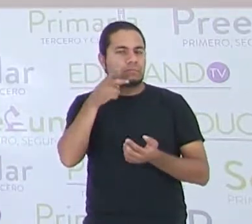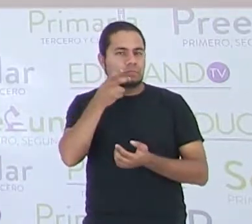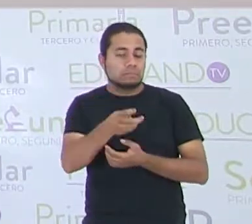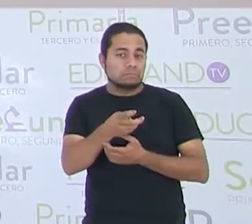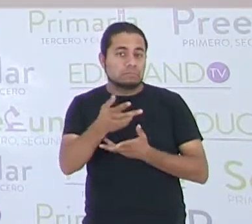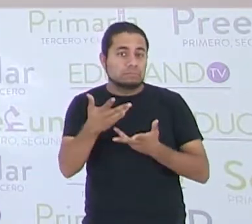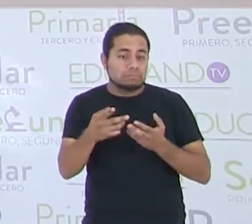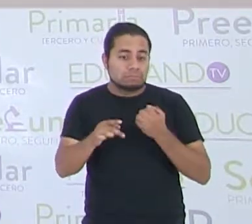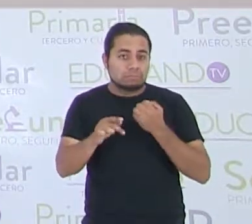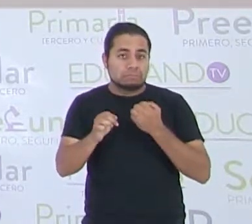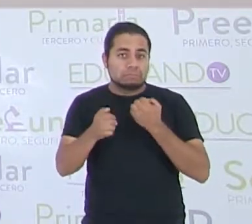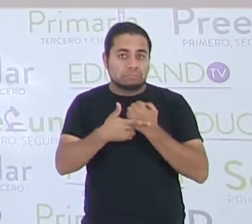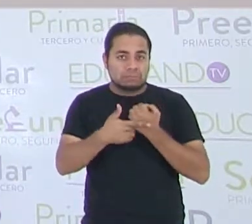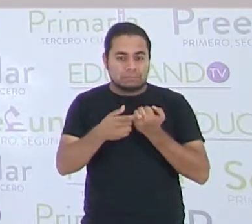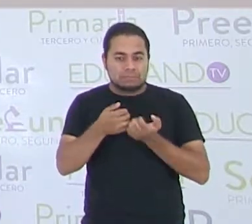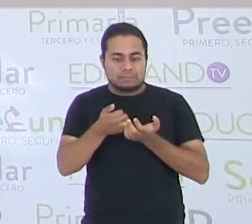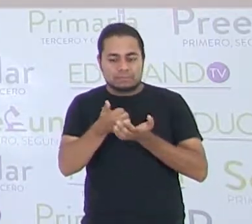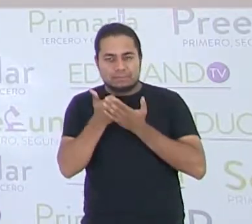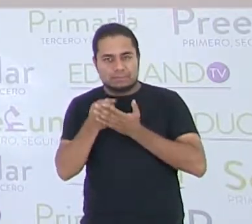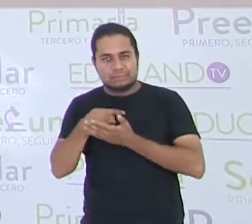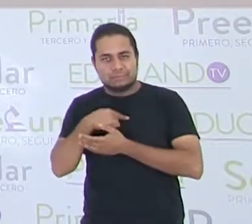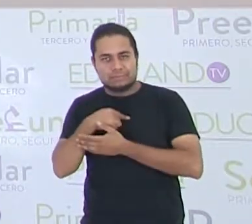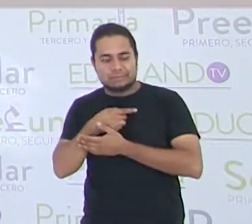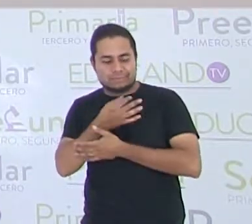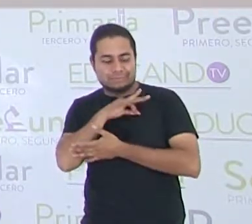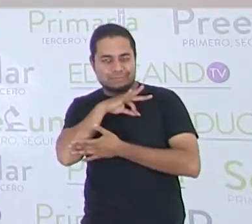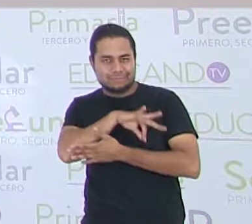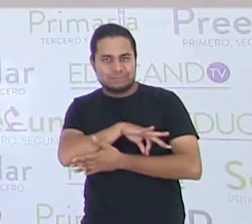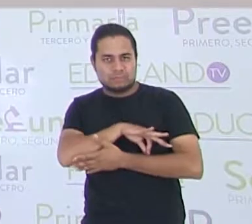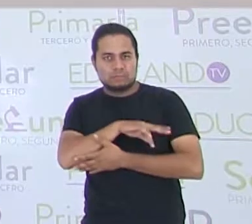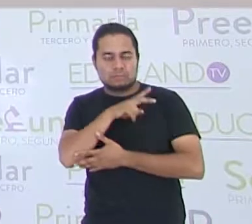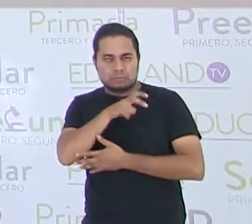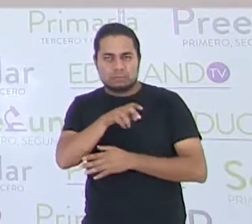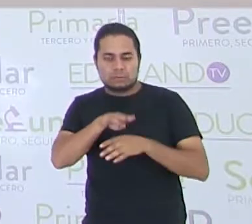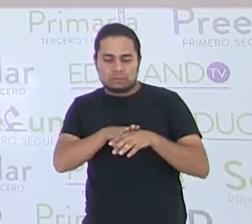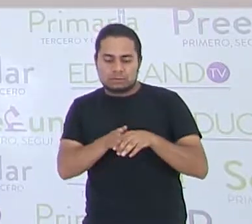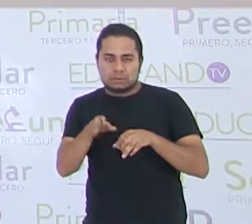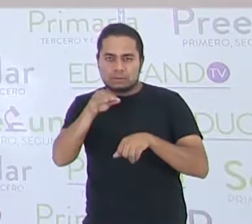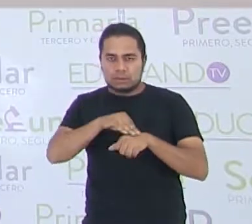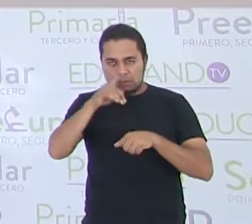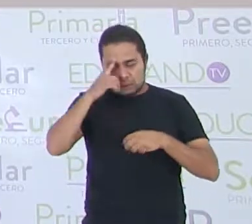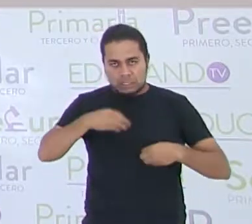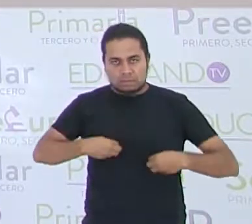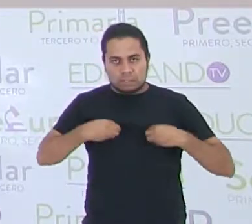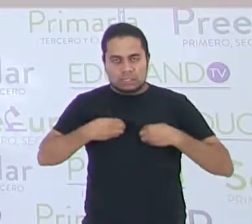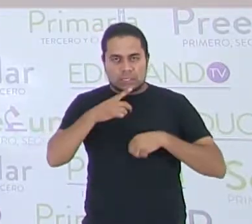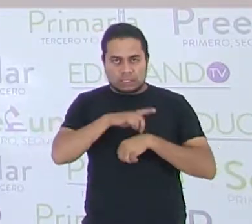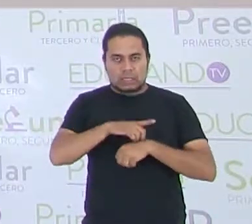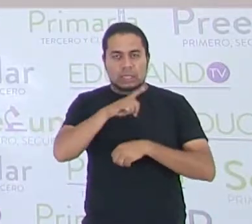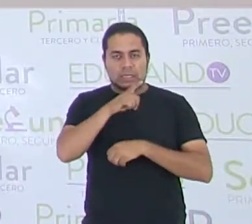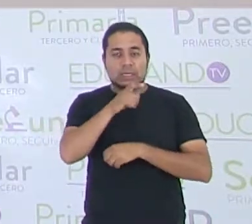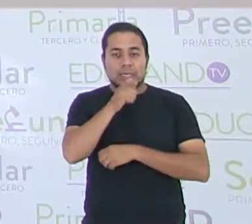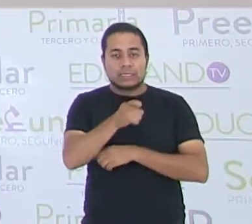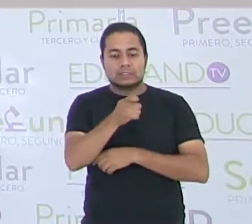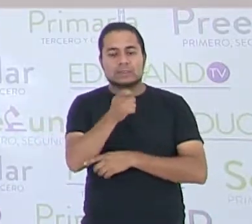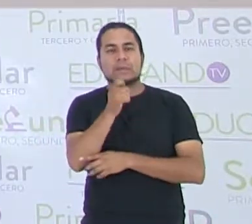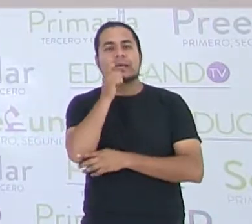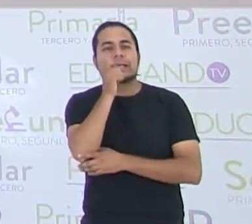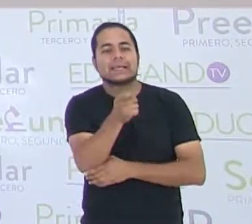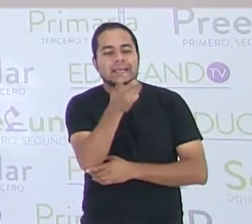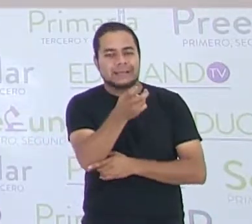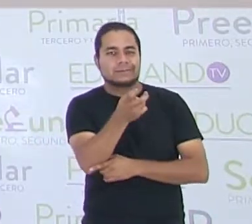tengan beneficios. Esa es su aplicación en la vida diaria, ese es su significado